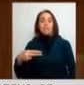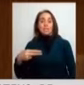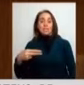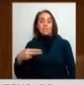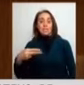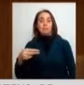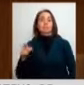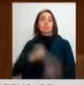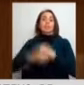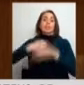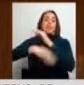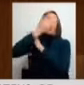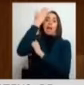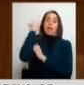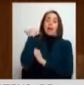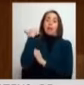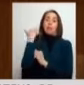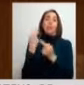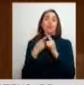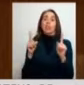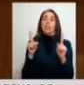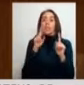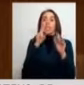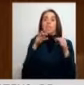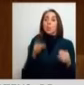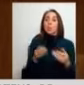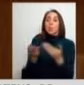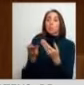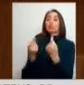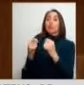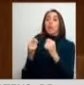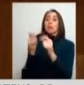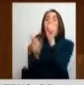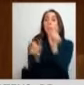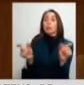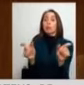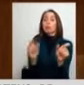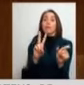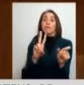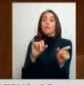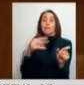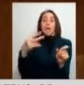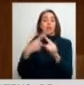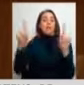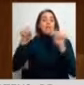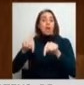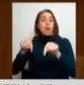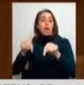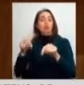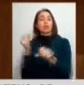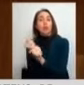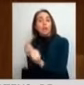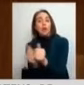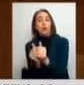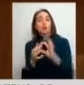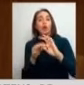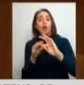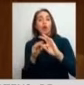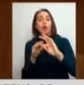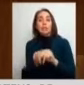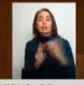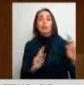años se trataba de una manera mucho más injusta que hoy trabajo también con organizaciones relacionadas dándole